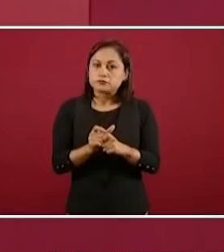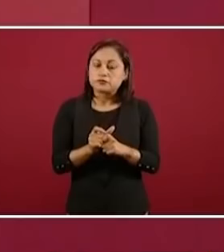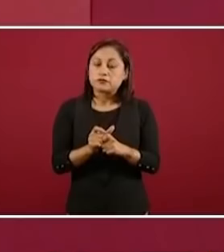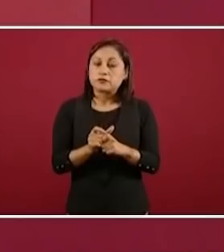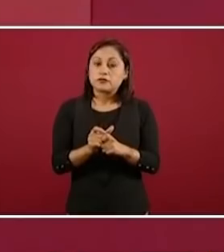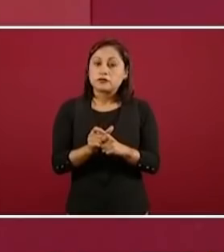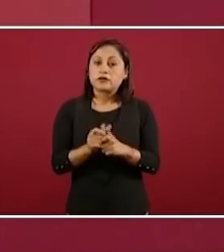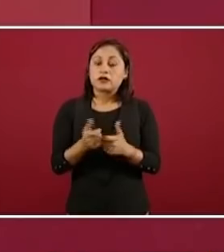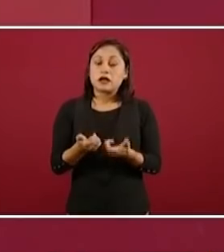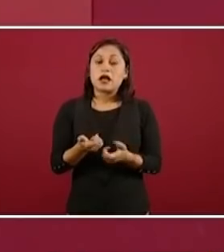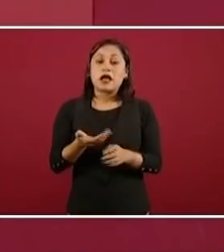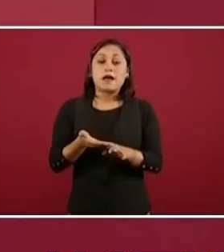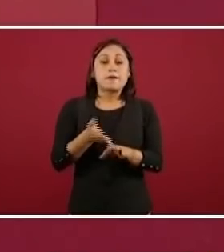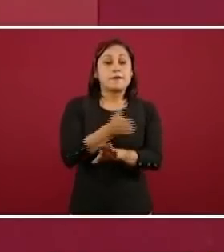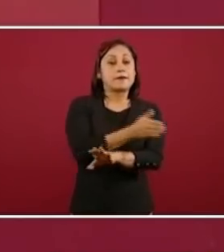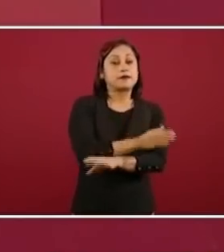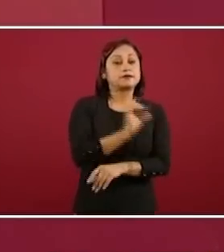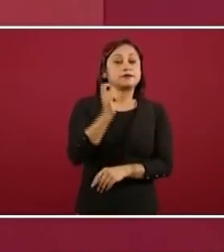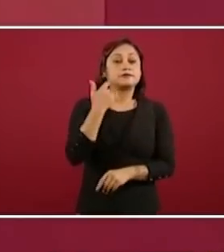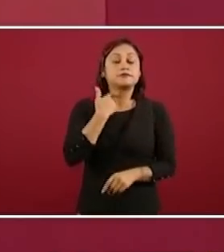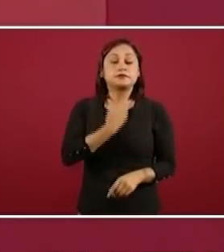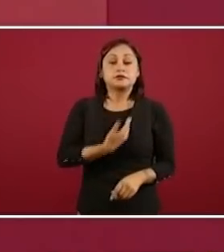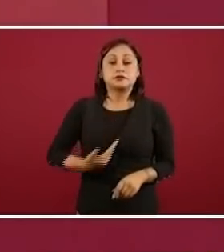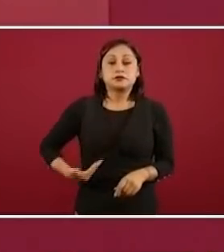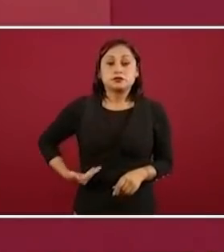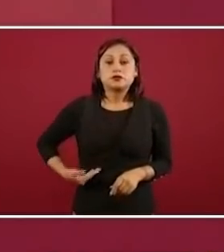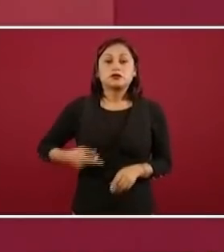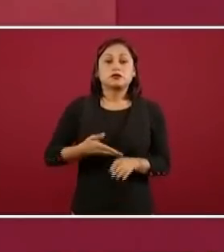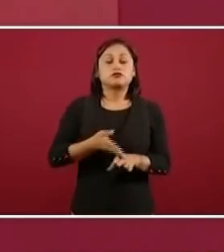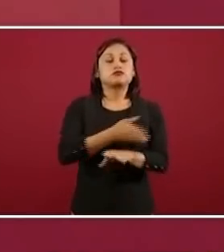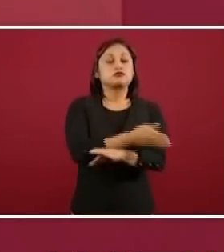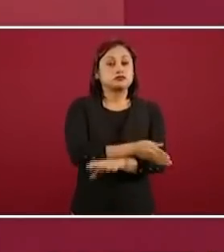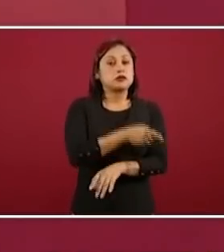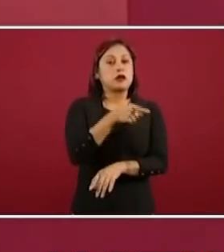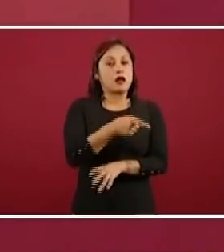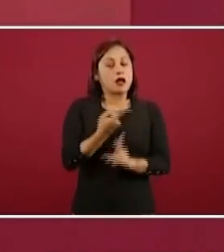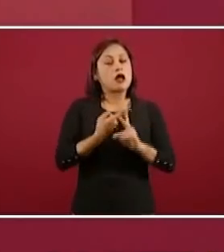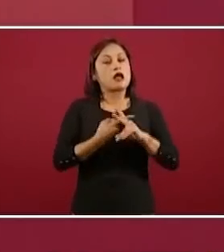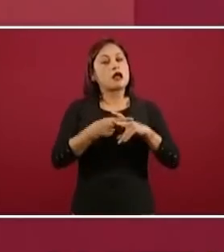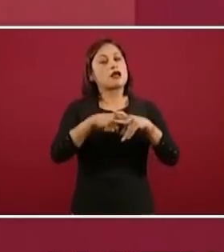un plan que ha dado buenos resultados